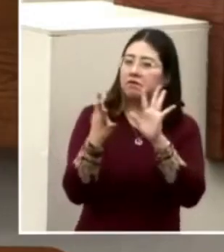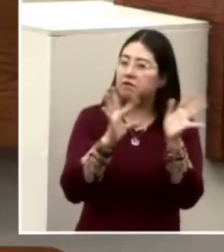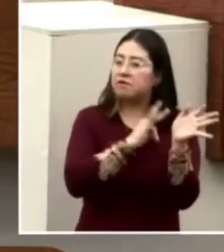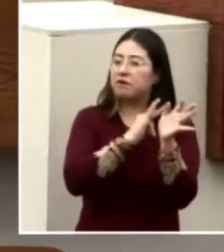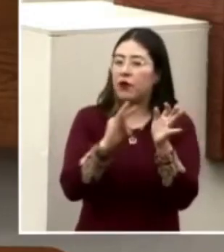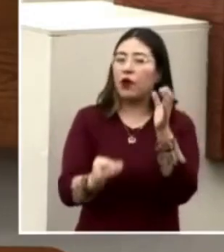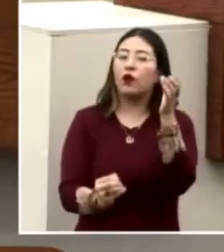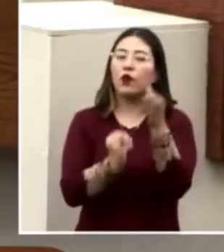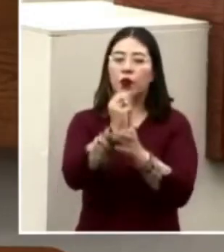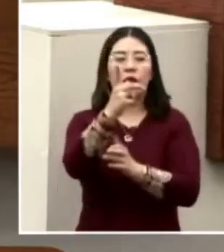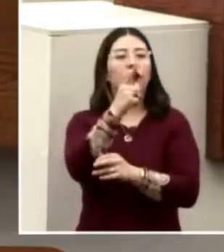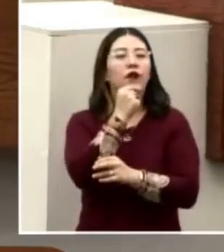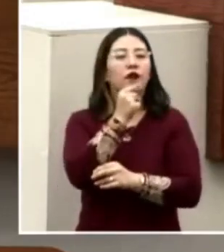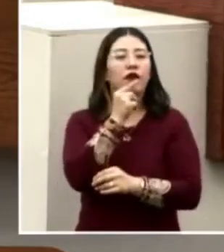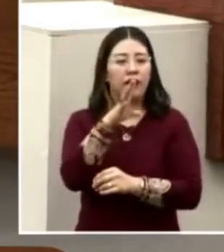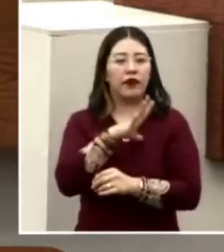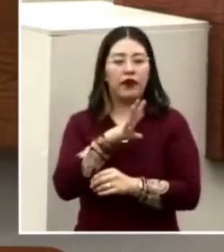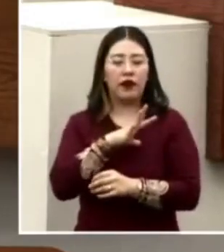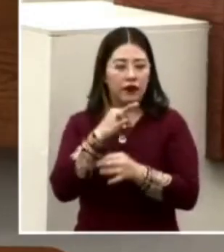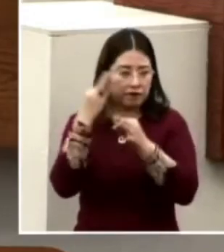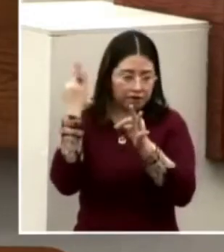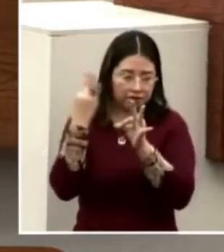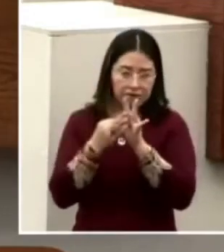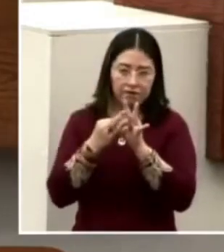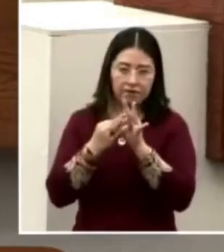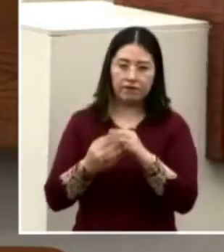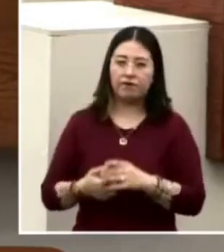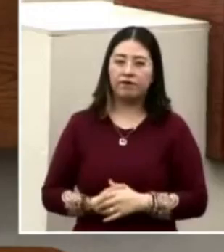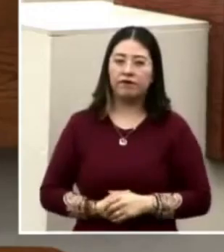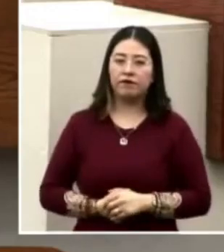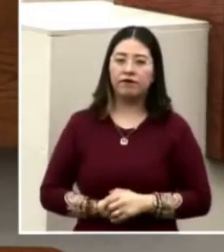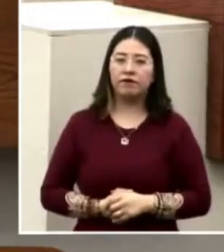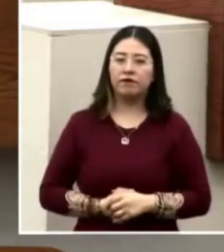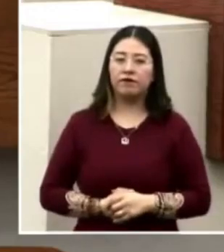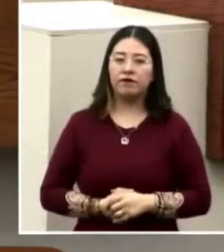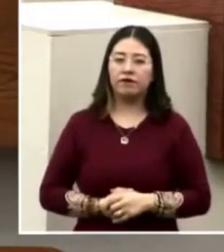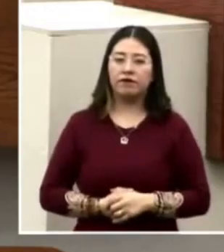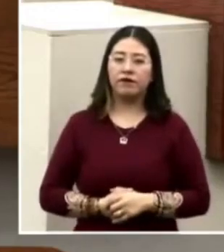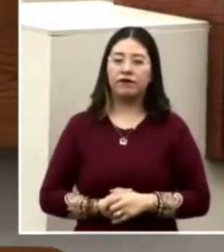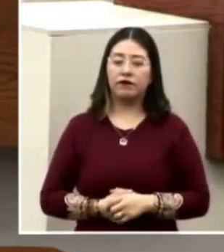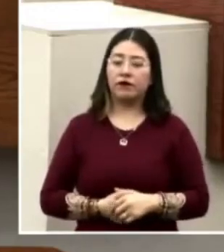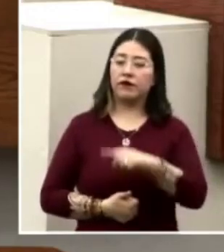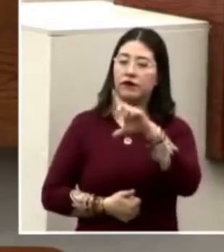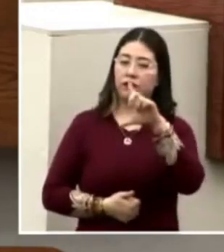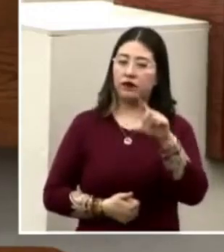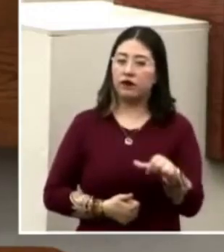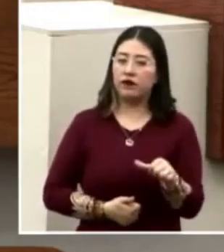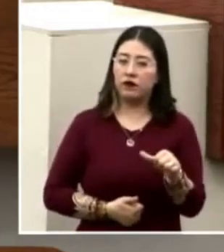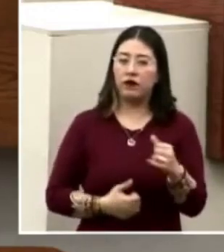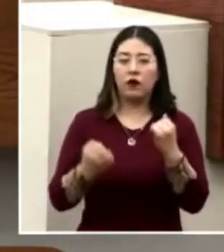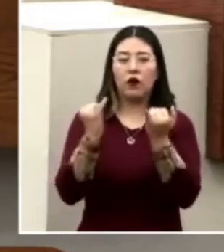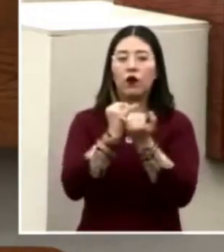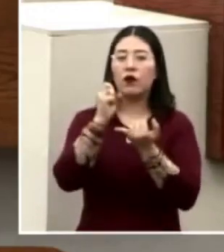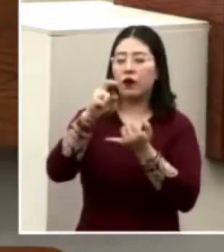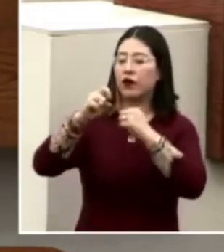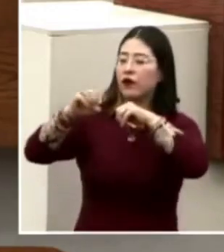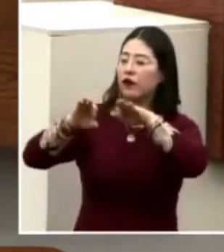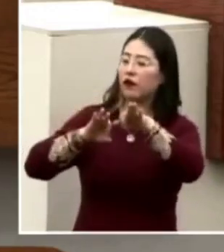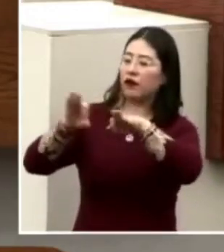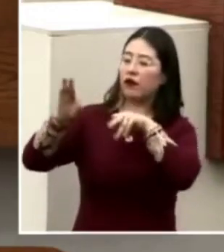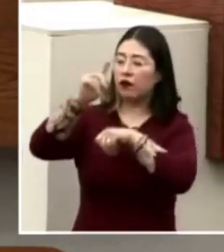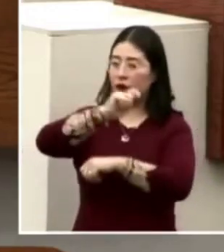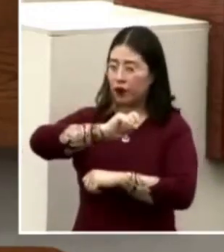nuevos elementos. En tanto, pues también aquí se está haciendo un trabajo